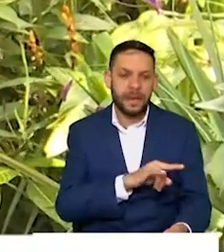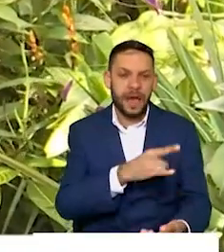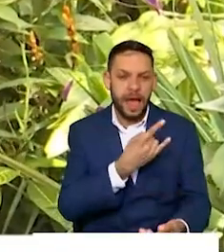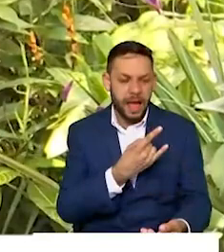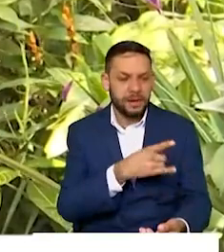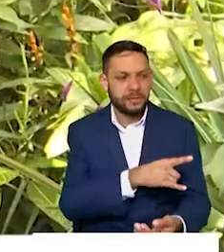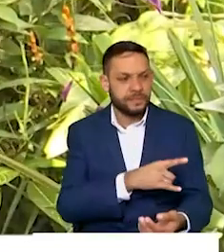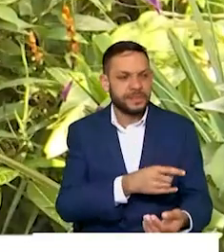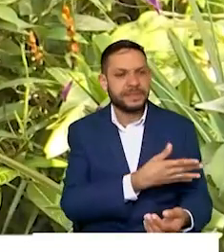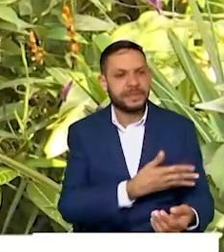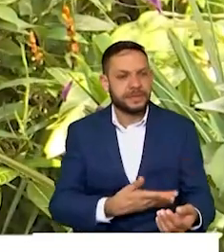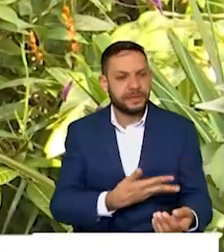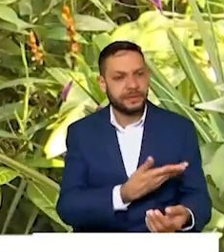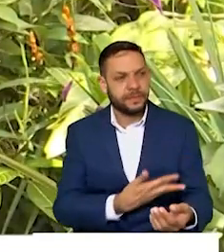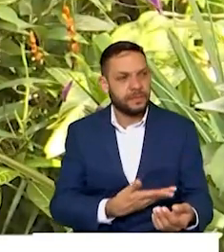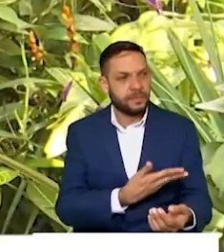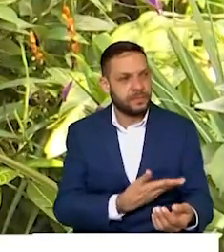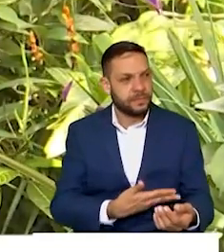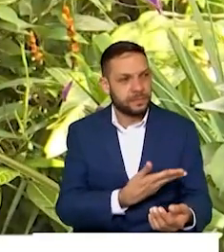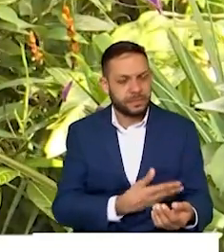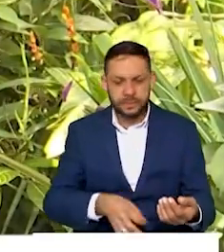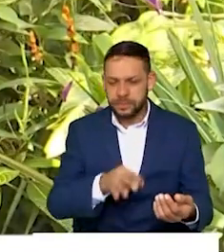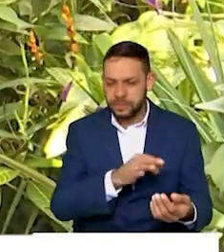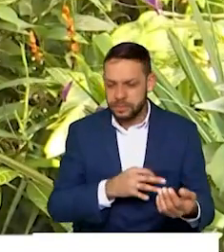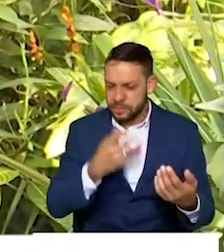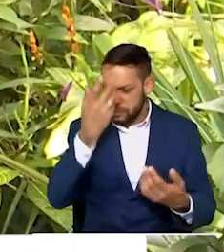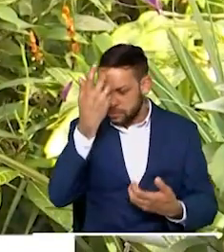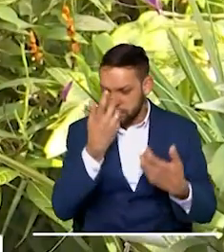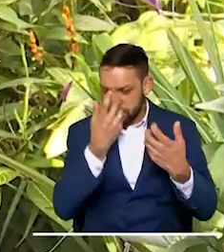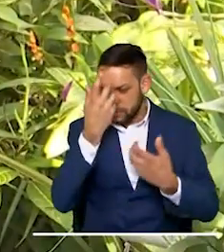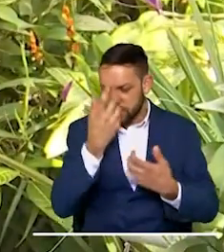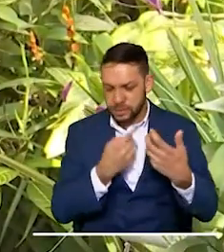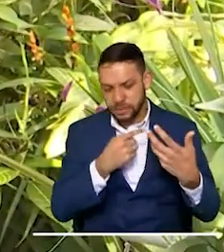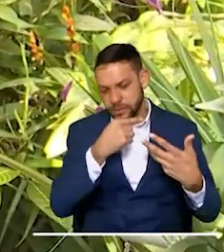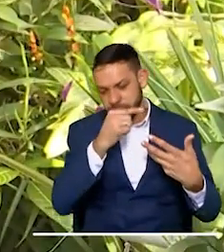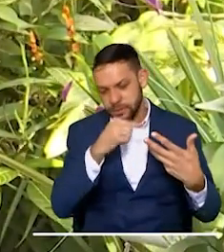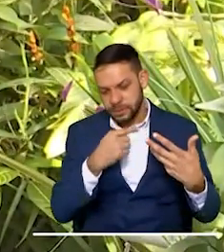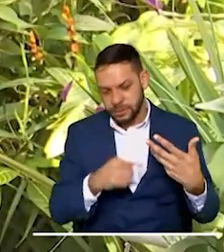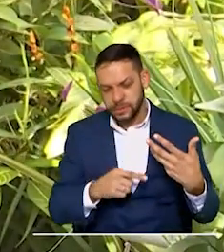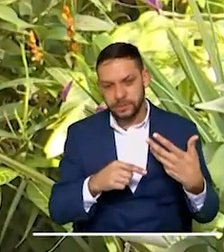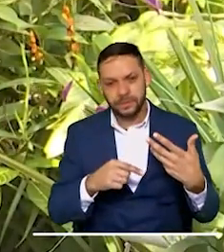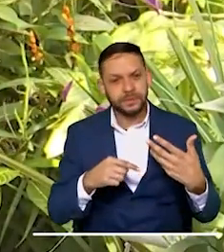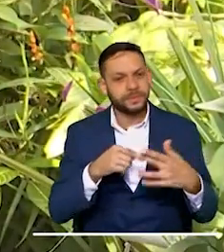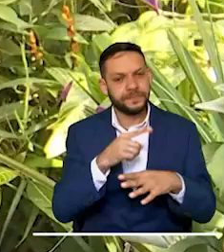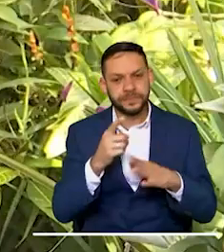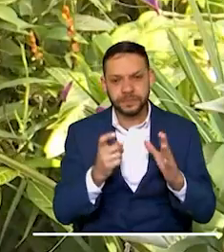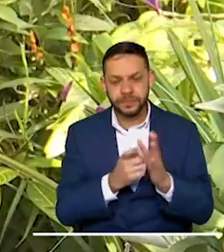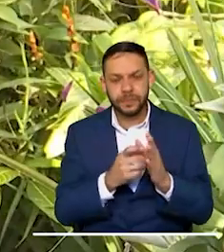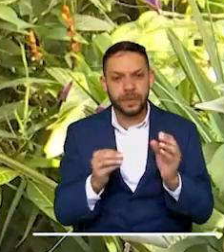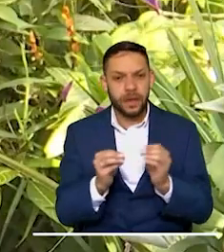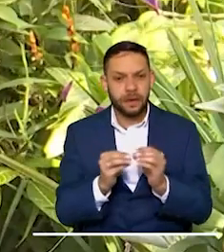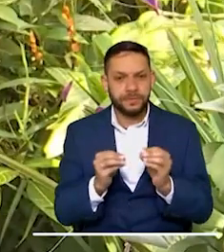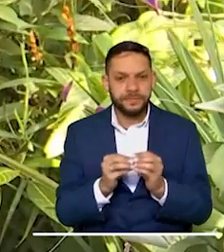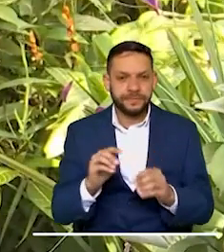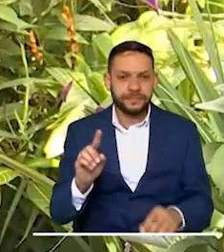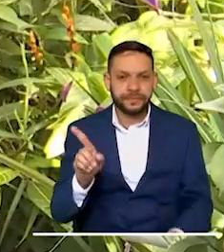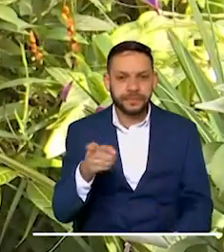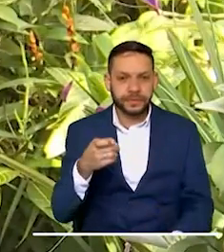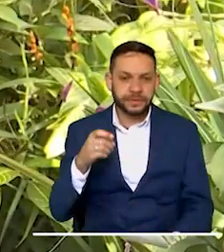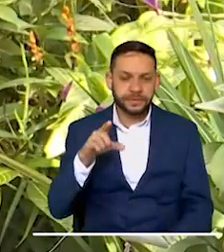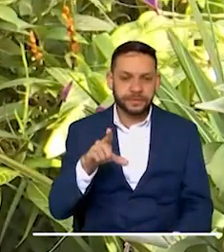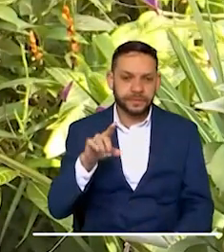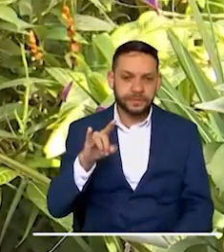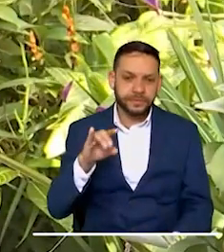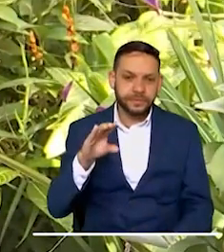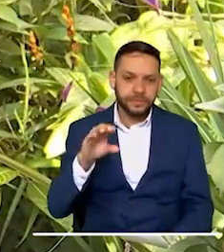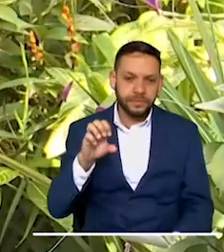leucemia nos podemos dar cuenta. Entonces es supremamente importante este examen cuadro hemático También tenemos una glicemia, que es para ver el azúcar,